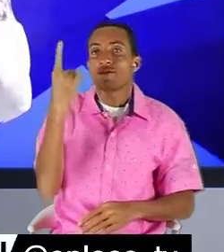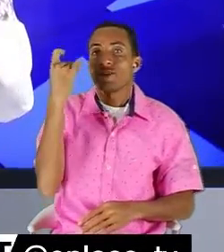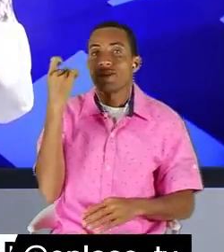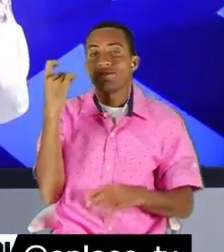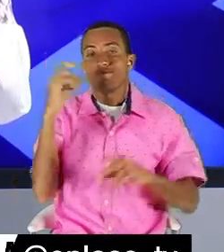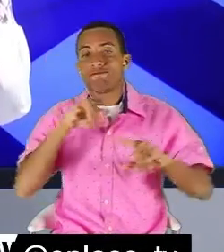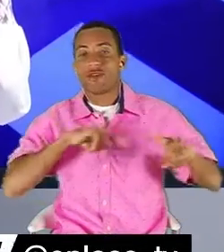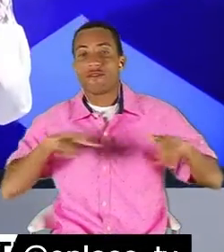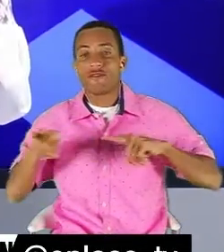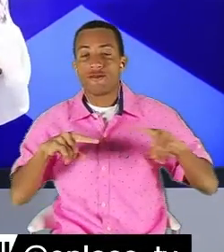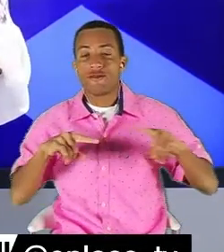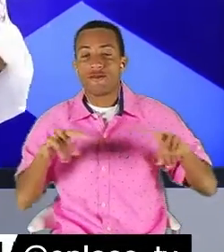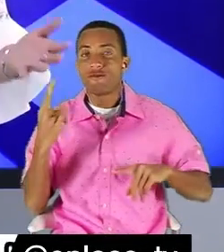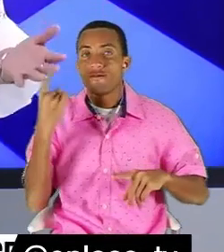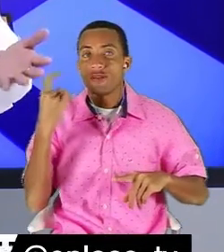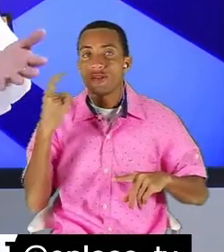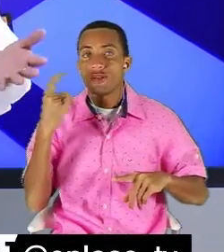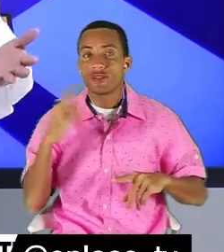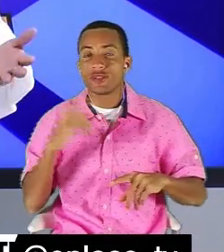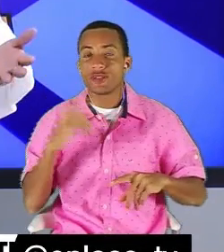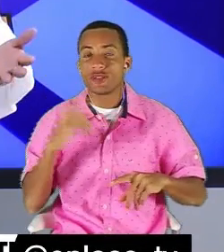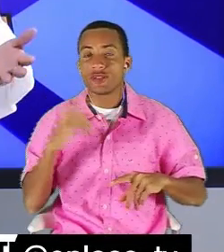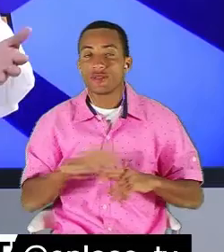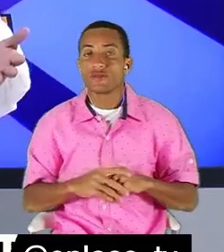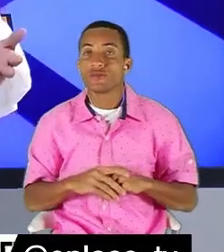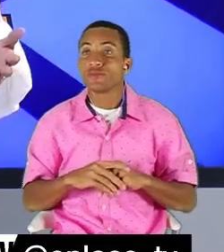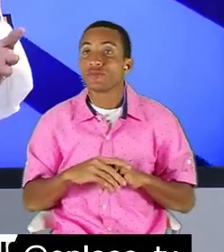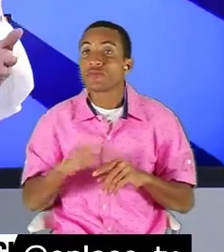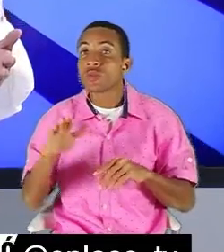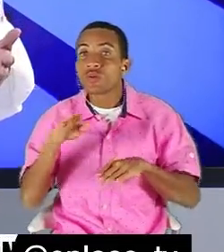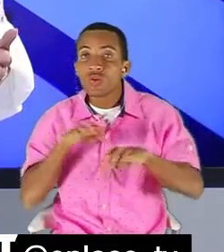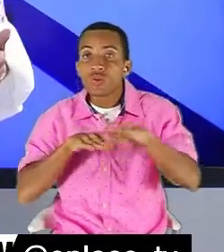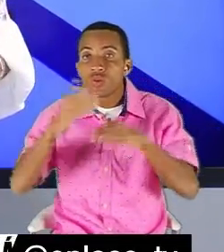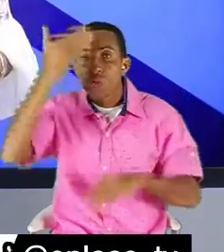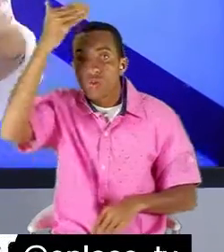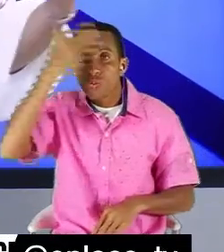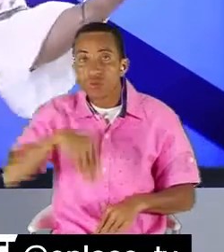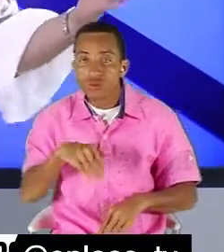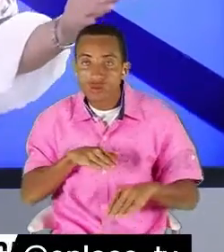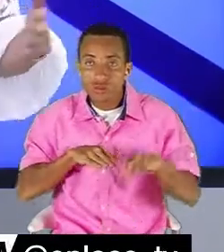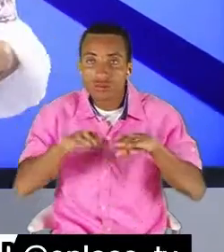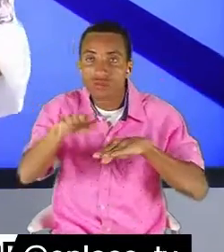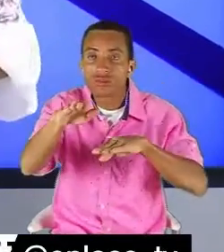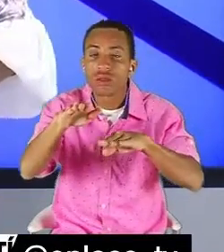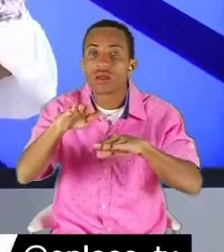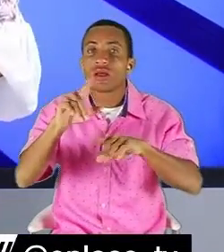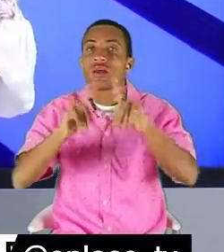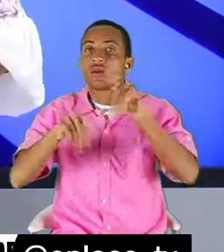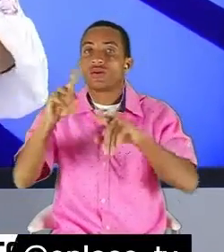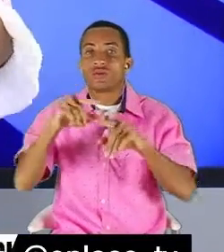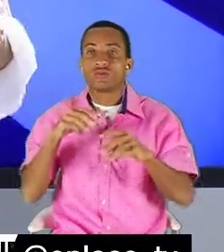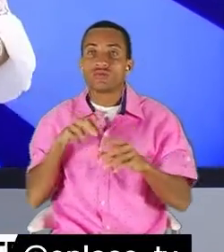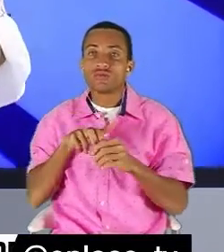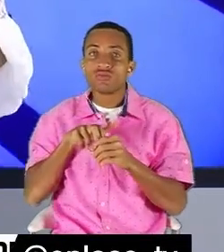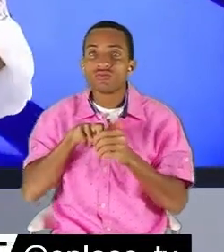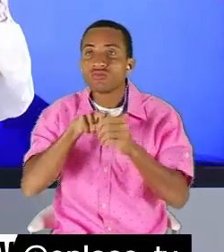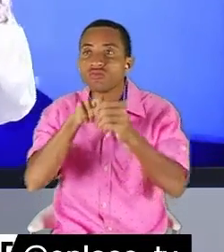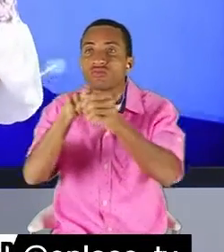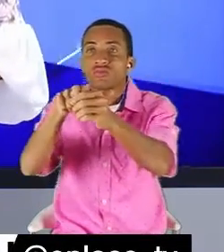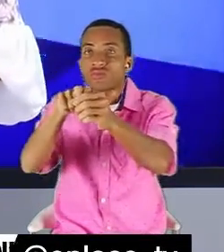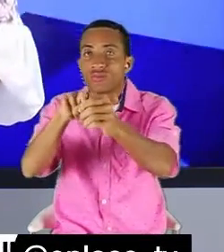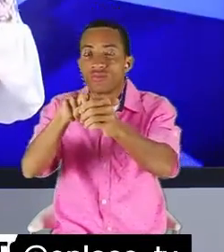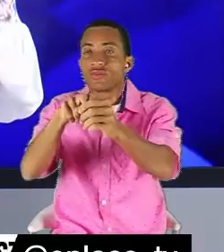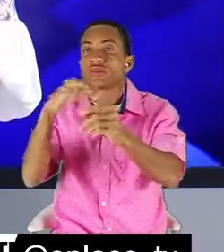logística para la llegada de los buses, de los cuales llevarían a su lugar de origen a los campesinos. Por falta de